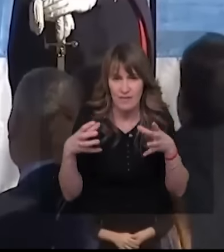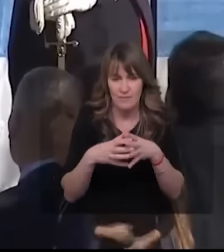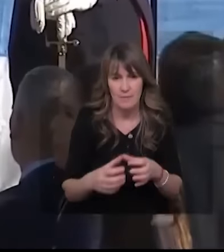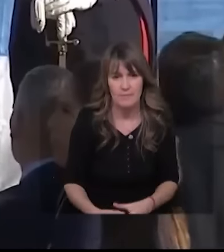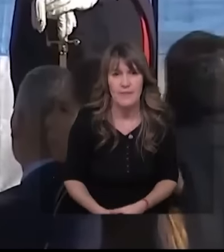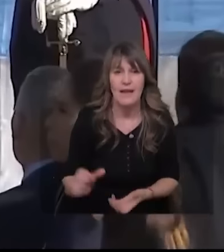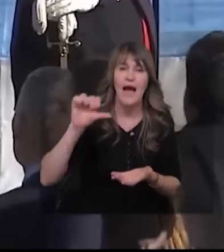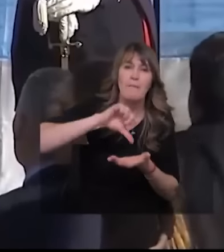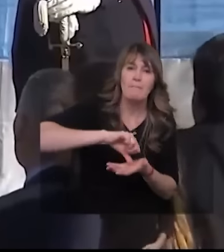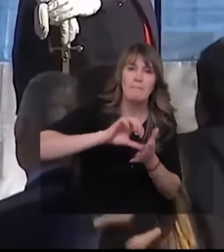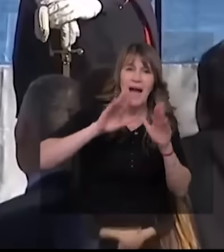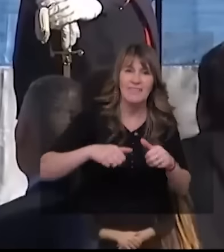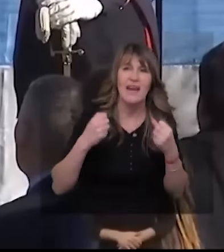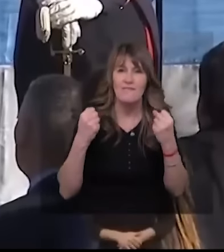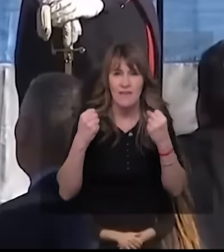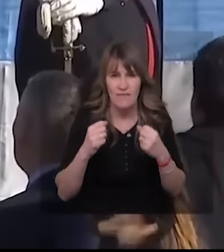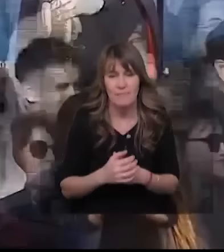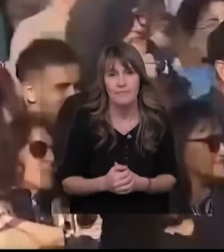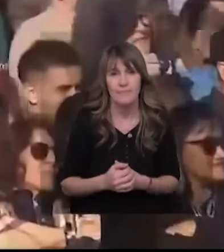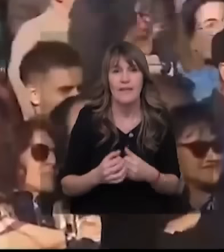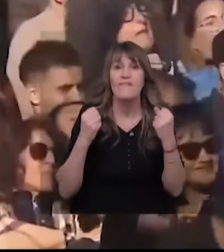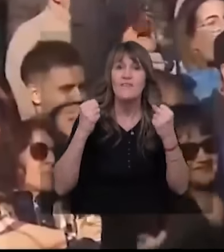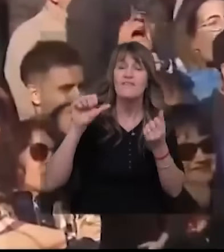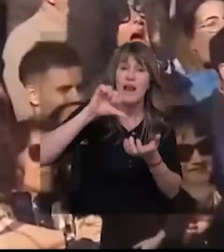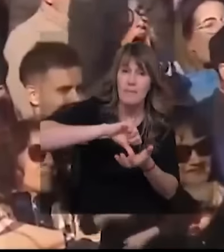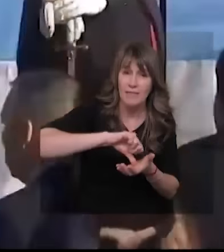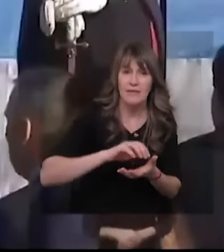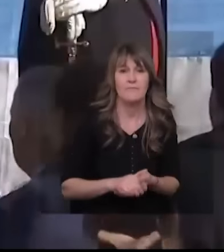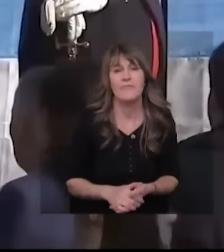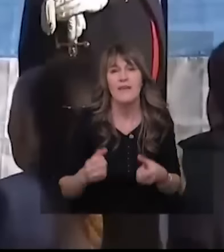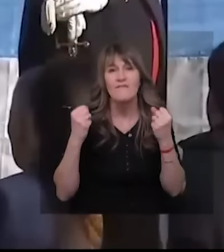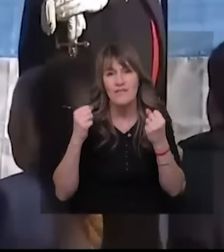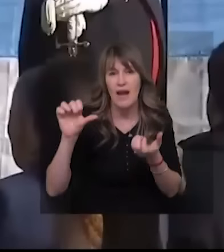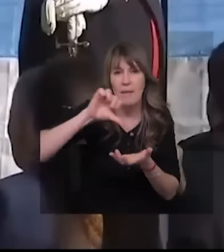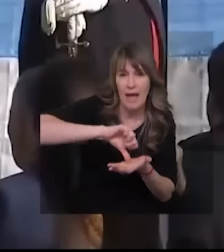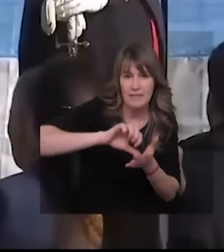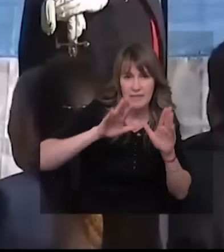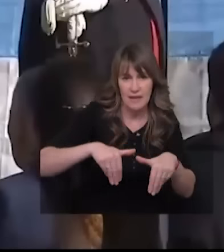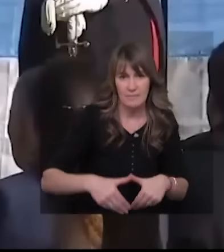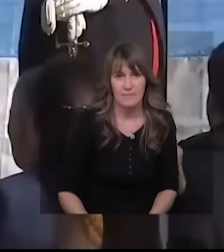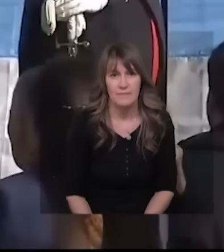Viva la patria viva la patria viva la patria